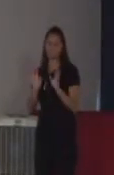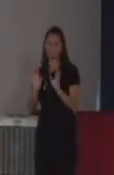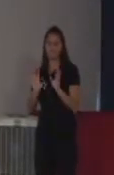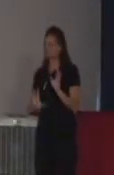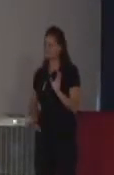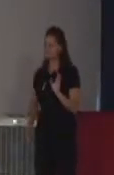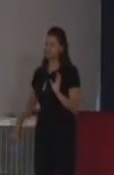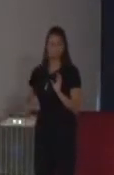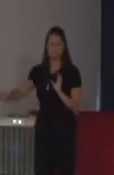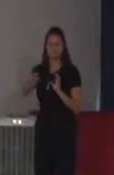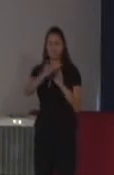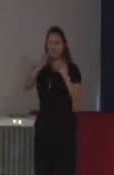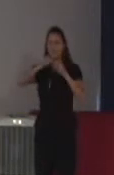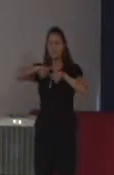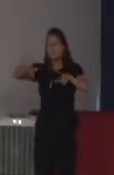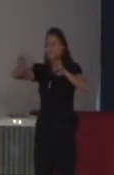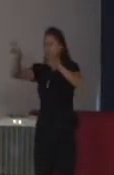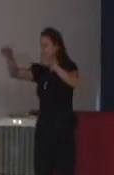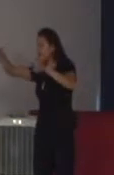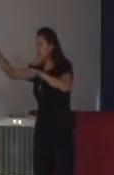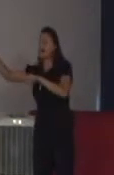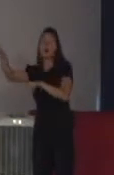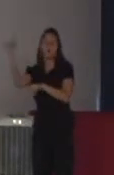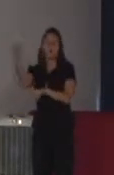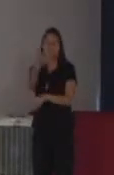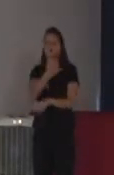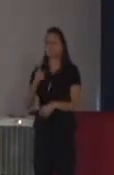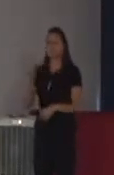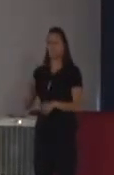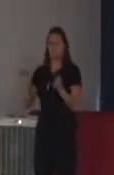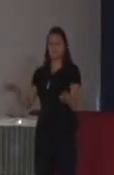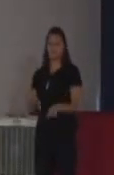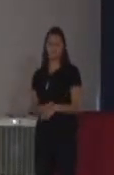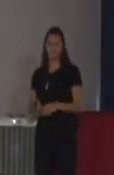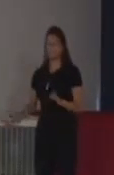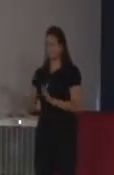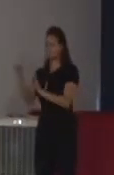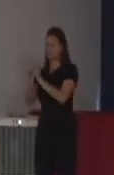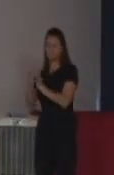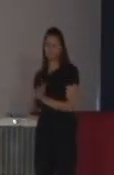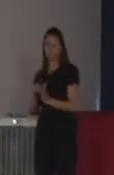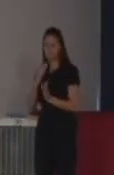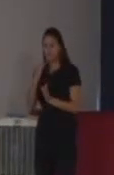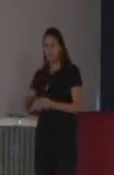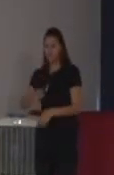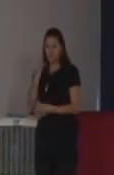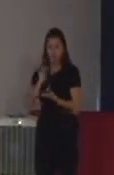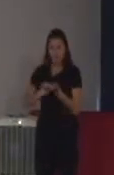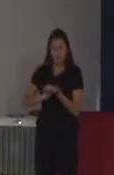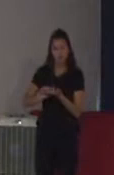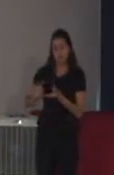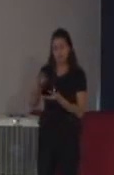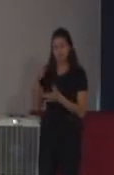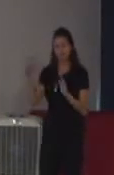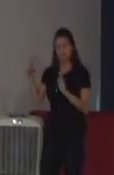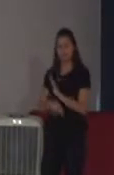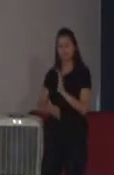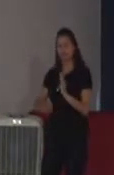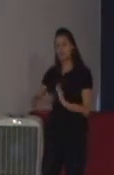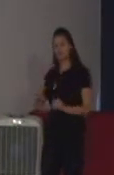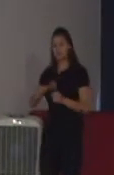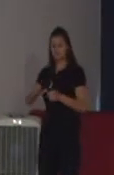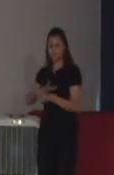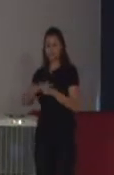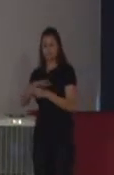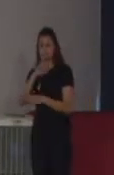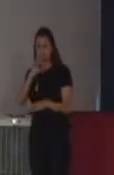agendas públicas, de todas las agendas y de todos los temas, incluso al momento de resolver cualquier complejidad o cualquier